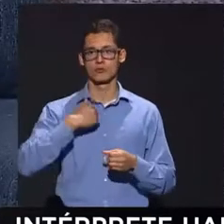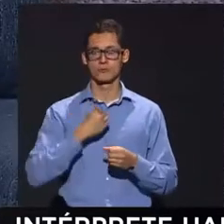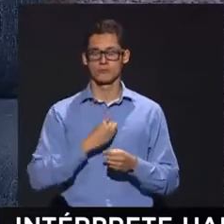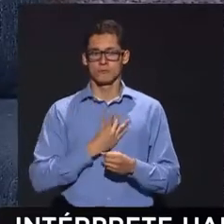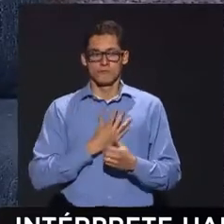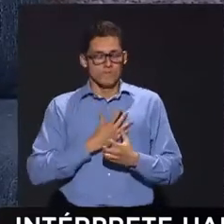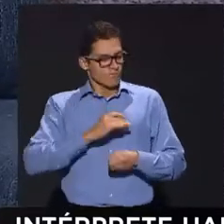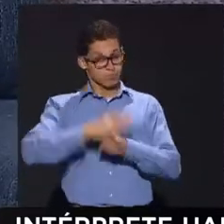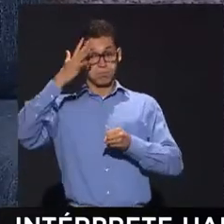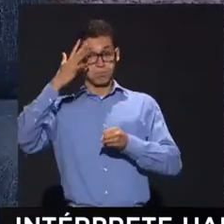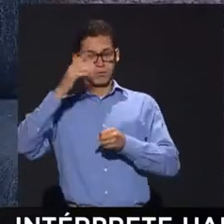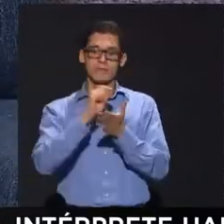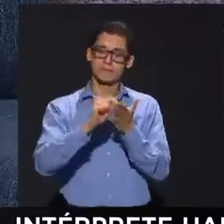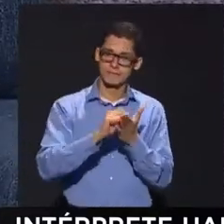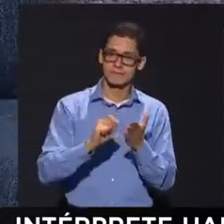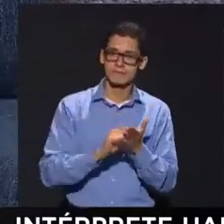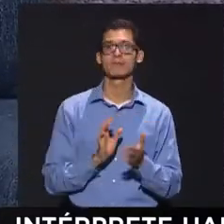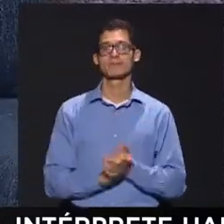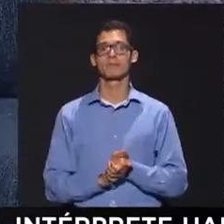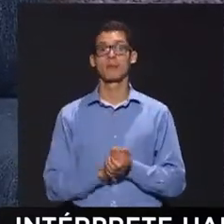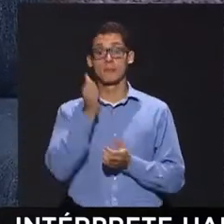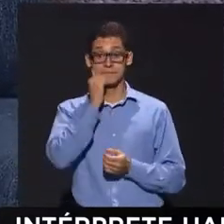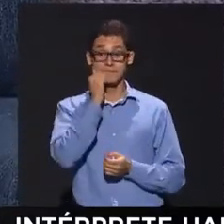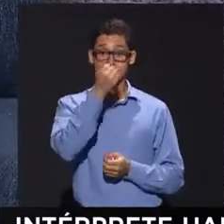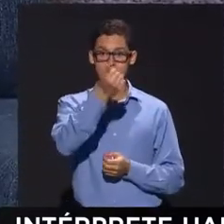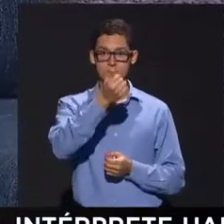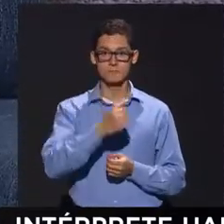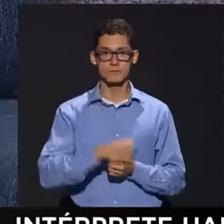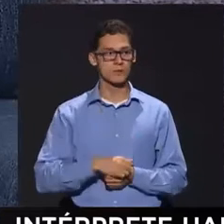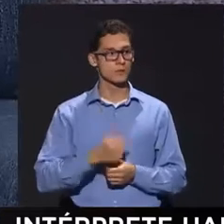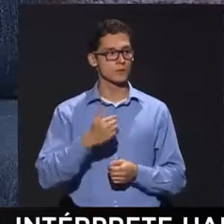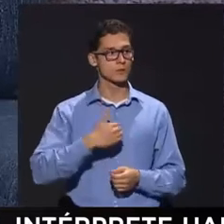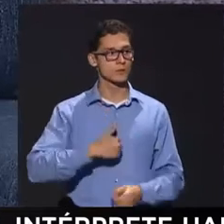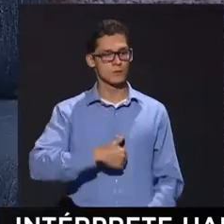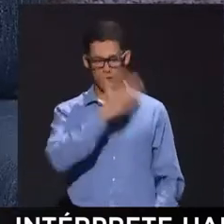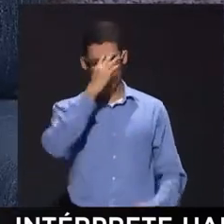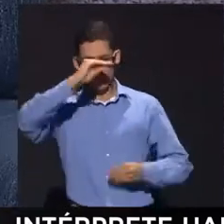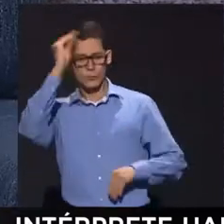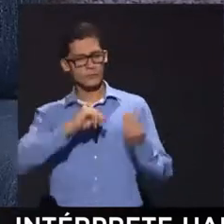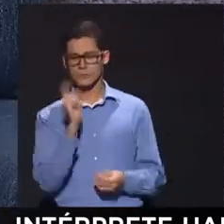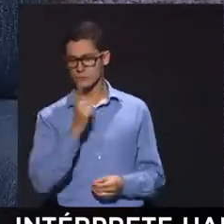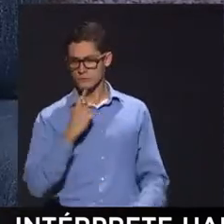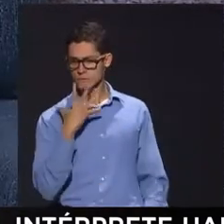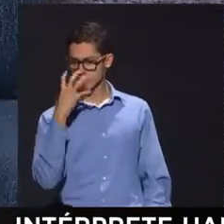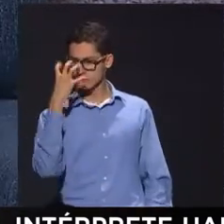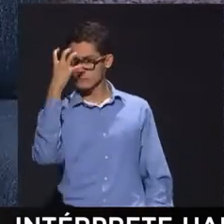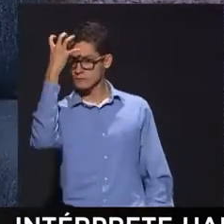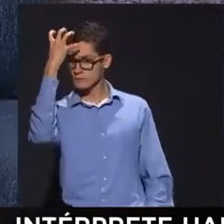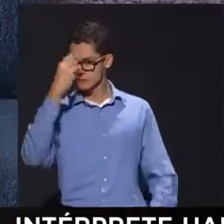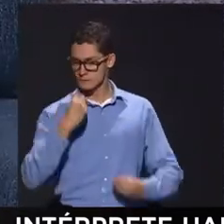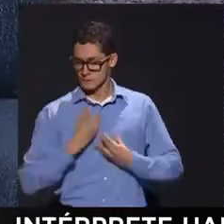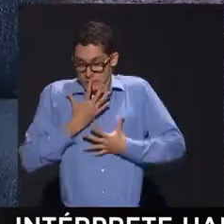Que nosotros cuando lo escribimos nos vamos haciendo conscientes de esas propias emociones y vamos identificando bajo qué